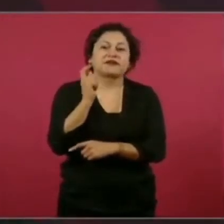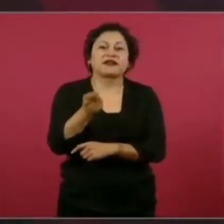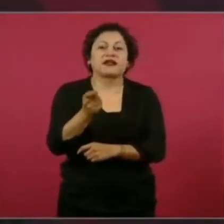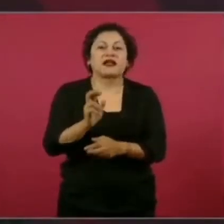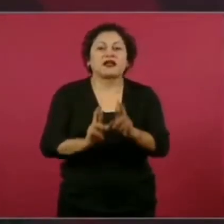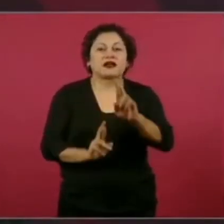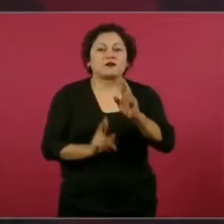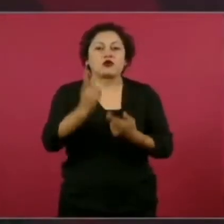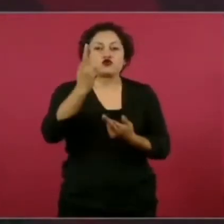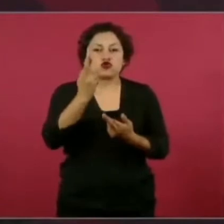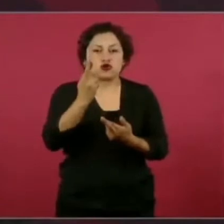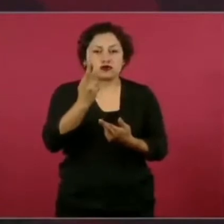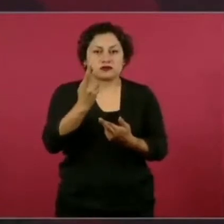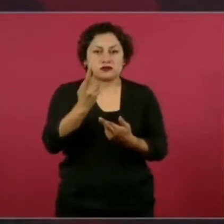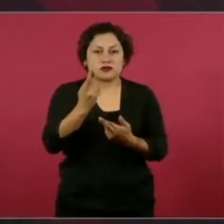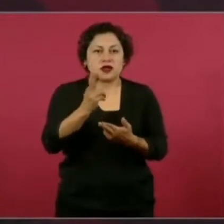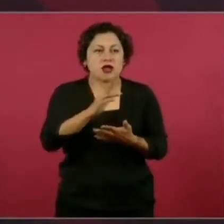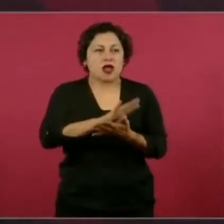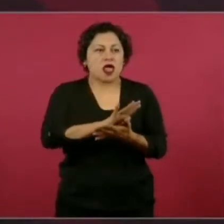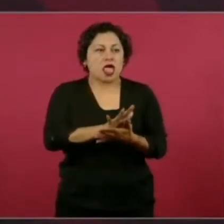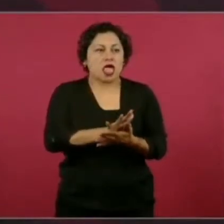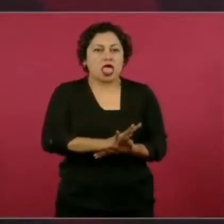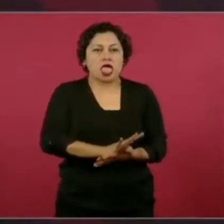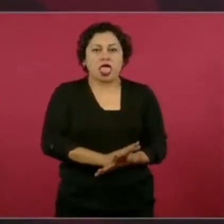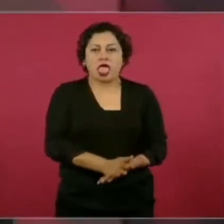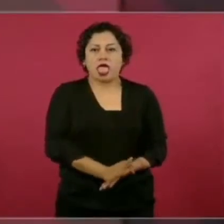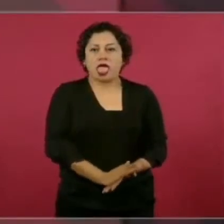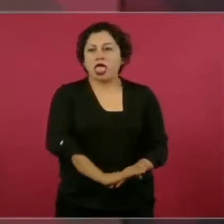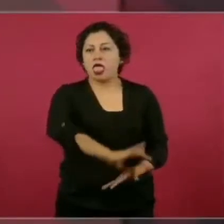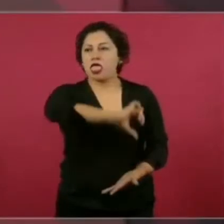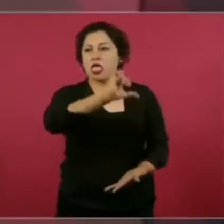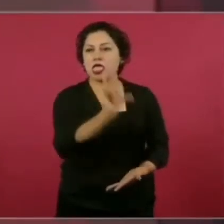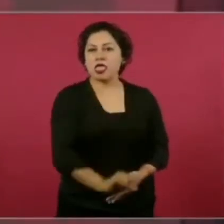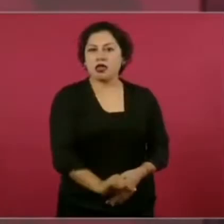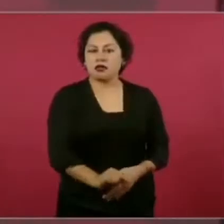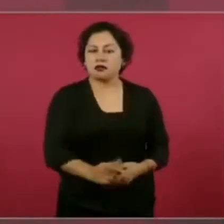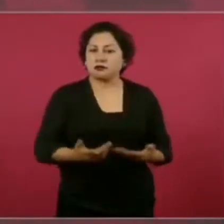¿Por qué no pones